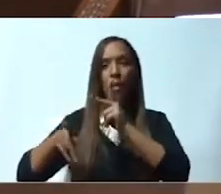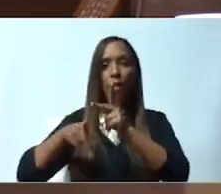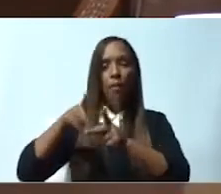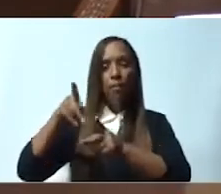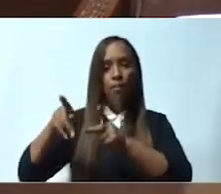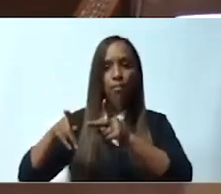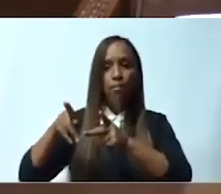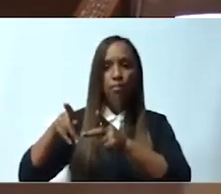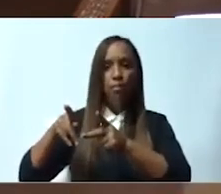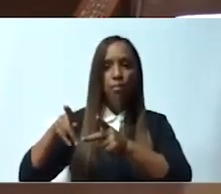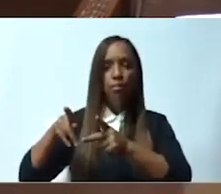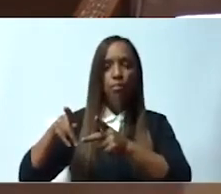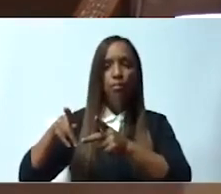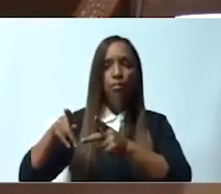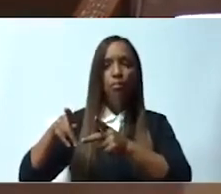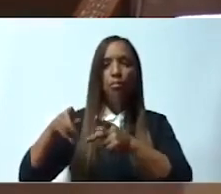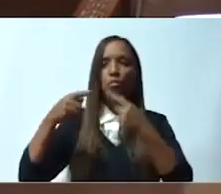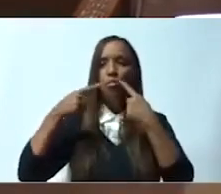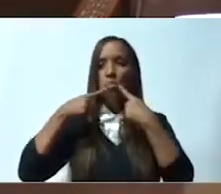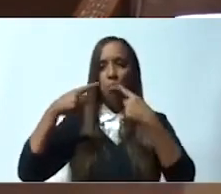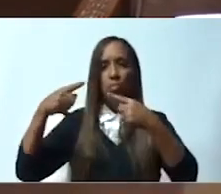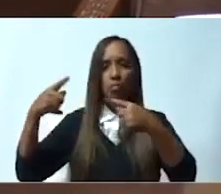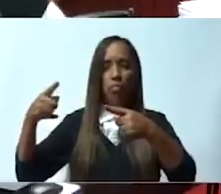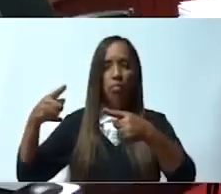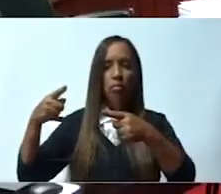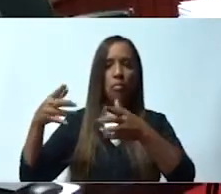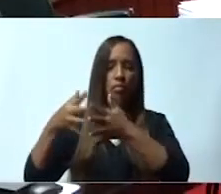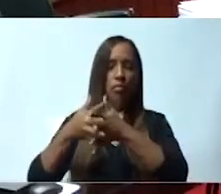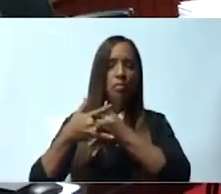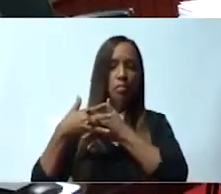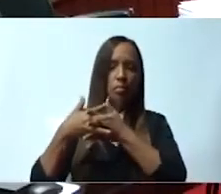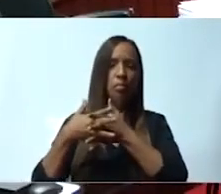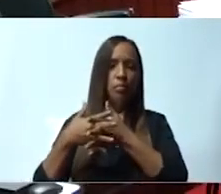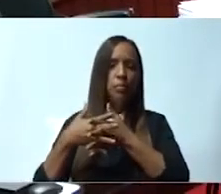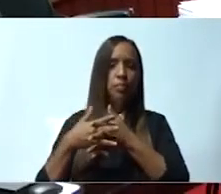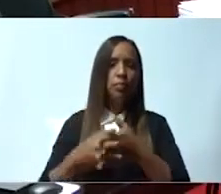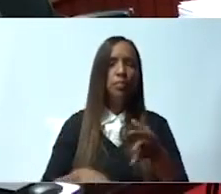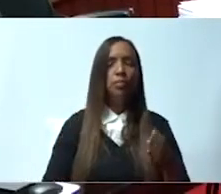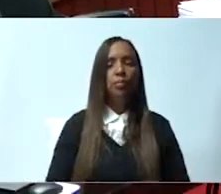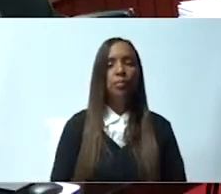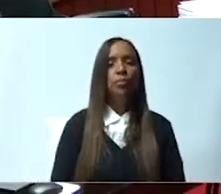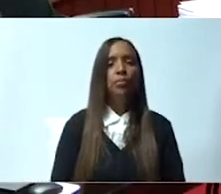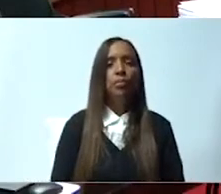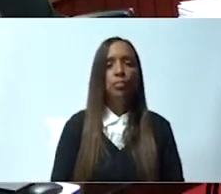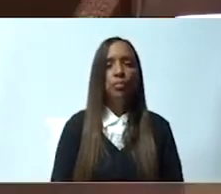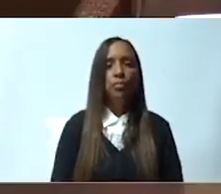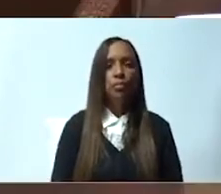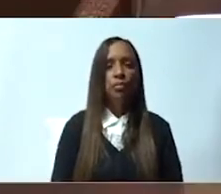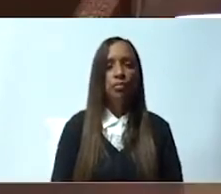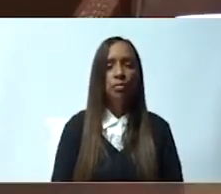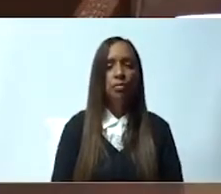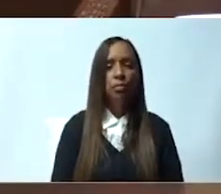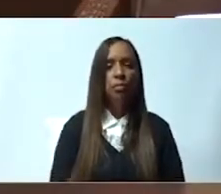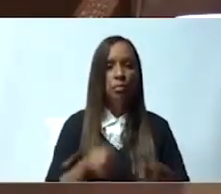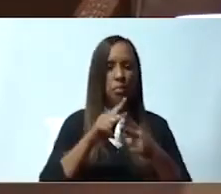A votación, dejar sobre la mesa estos proyectos de ley.